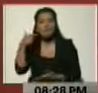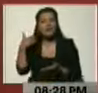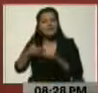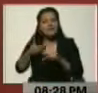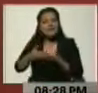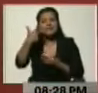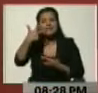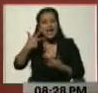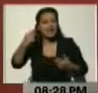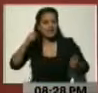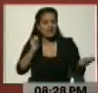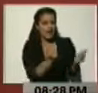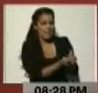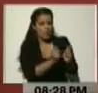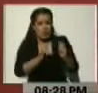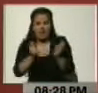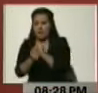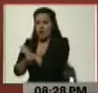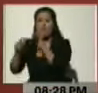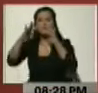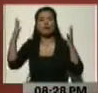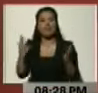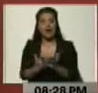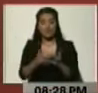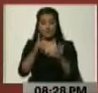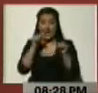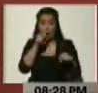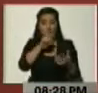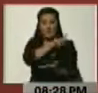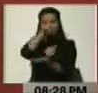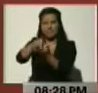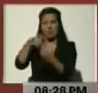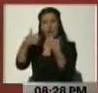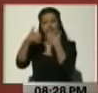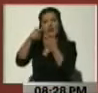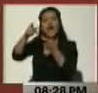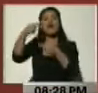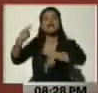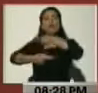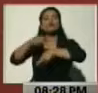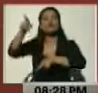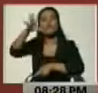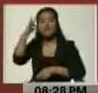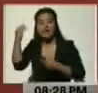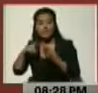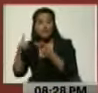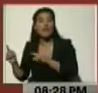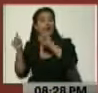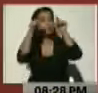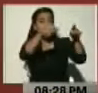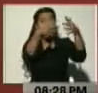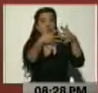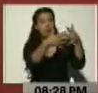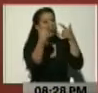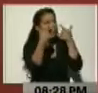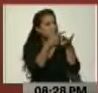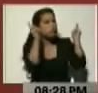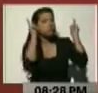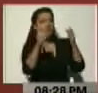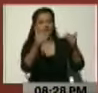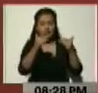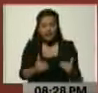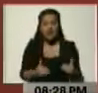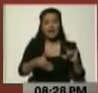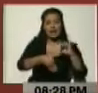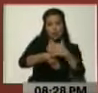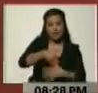grandes revoluciones que haya conocido el mundo: la Revolución Francesa, la independencia de los Estados Unidos y las guerras de independencia hispanoamericana. Su nombre está grabado en el